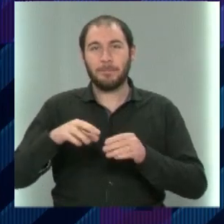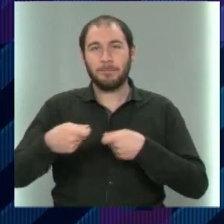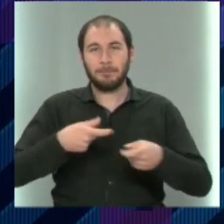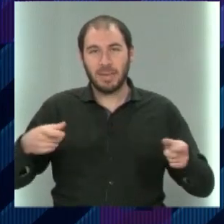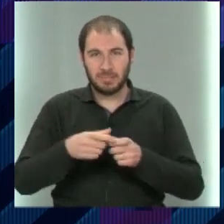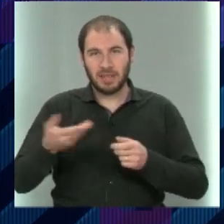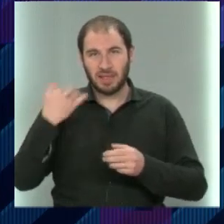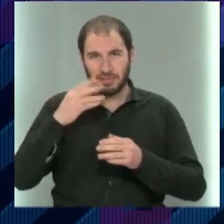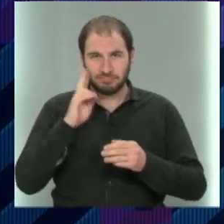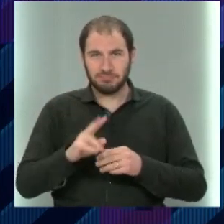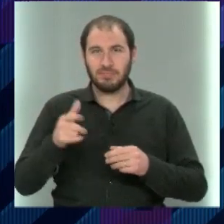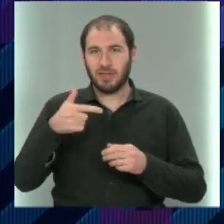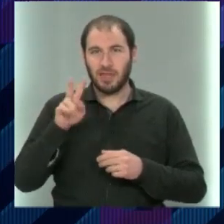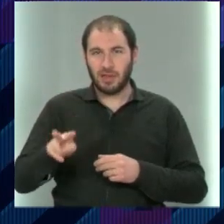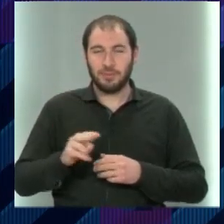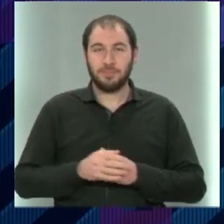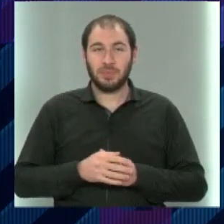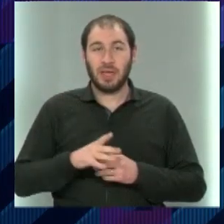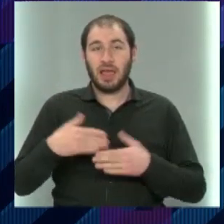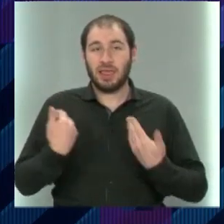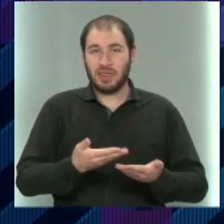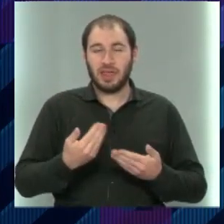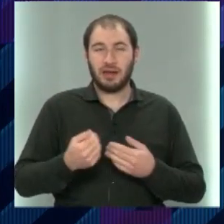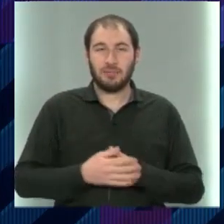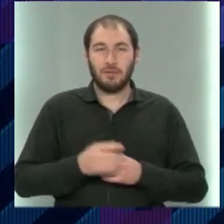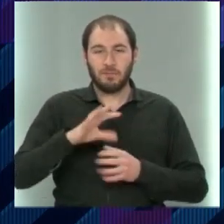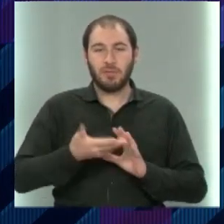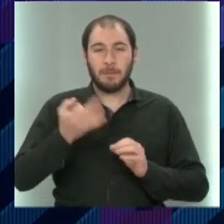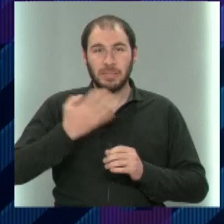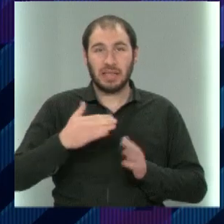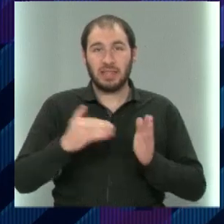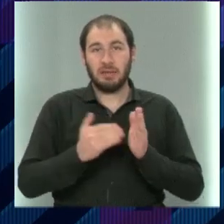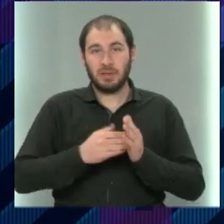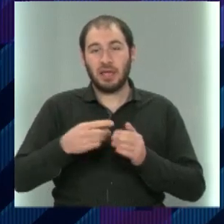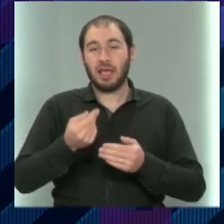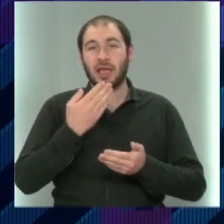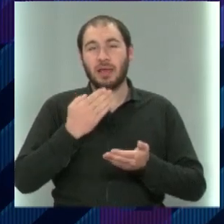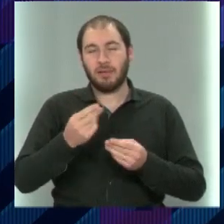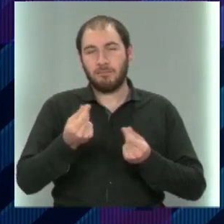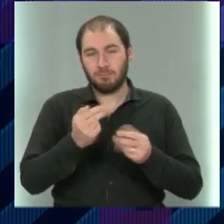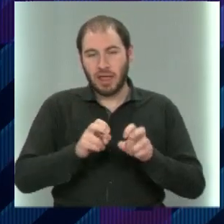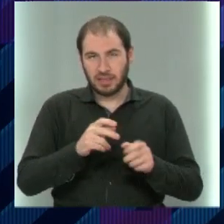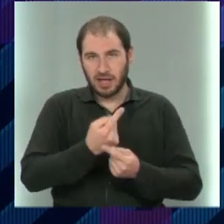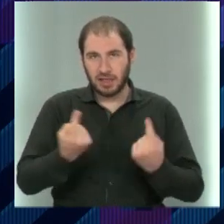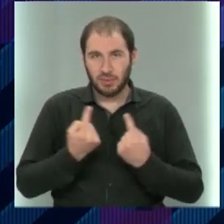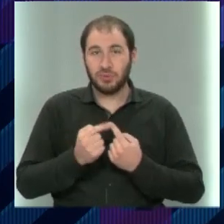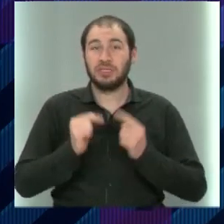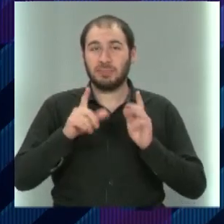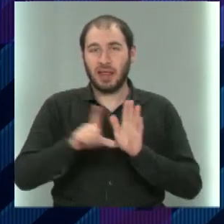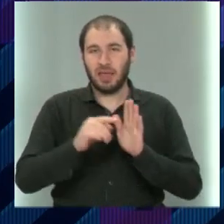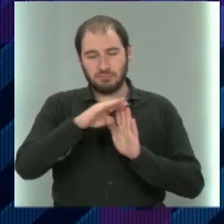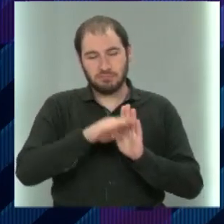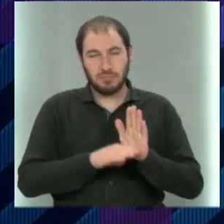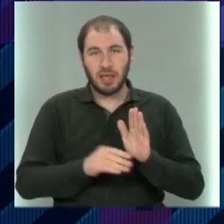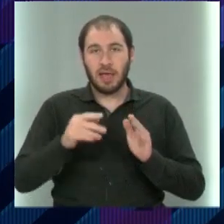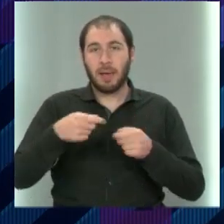poco de lo que vimos en el clip, que les otorga beneficios particulares en base a lo facturado a cada una. Esta ley también realiza la